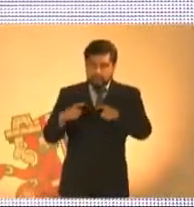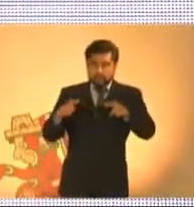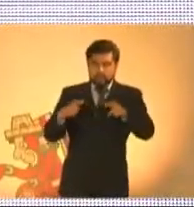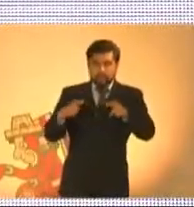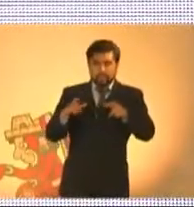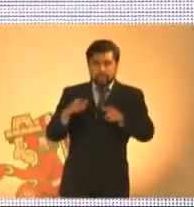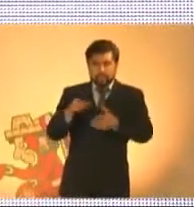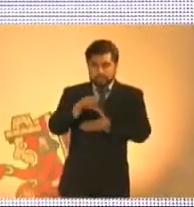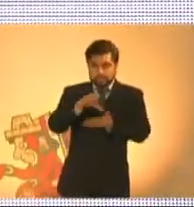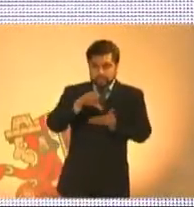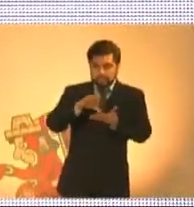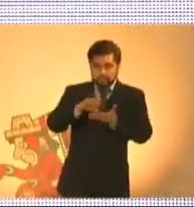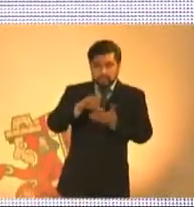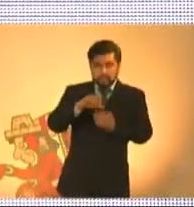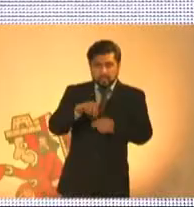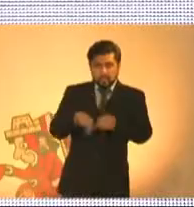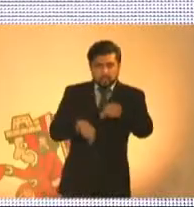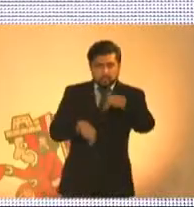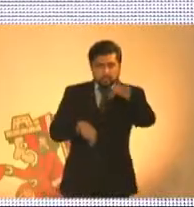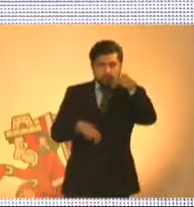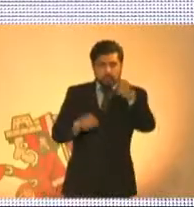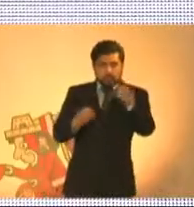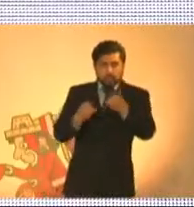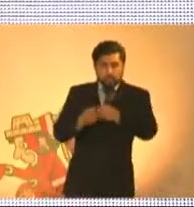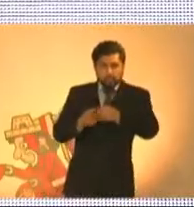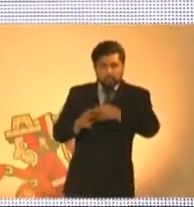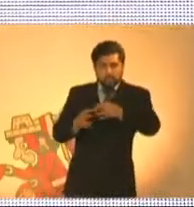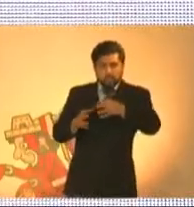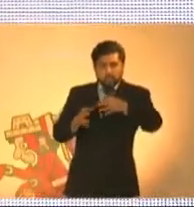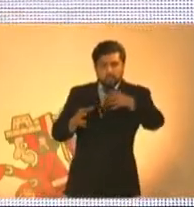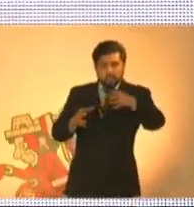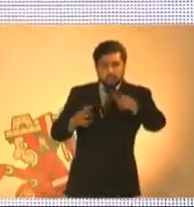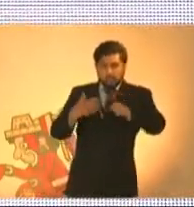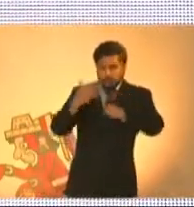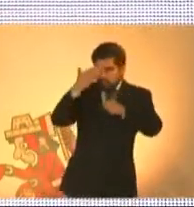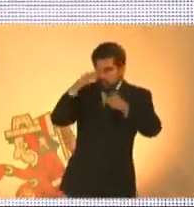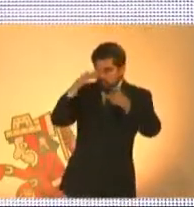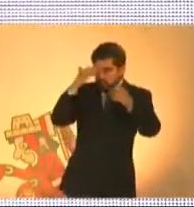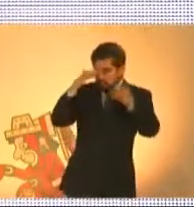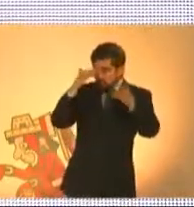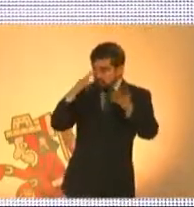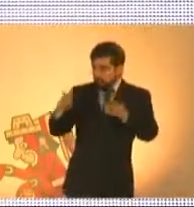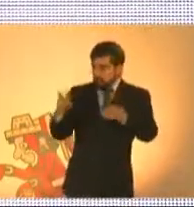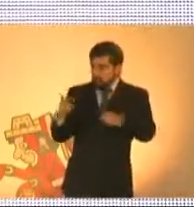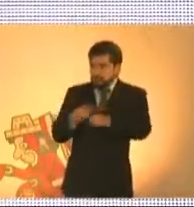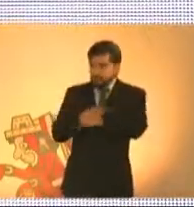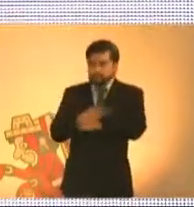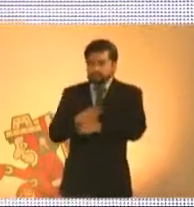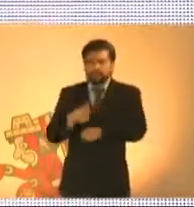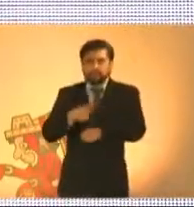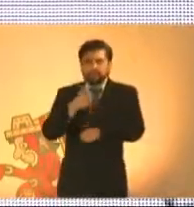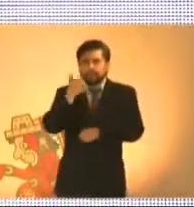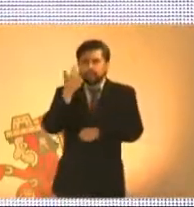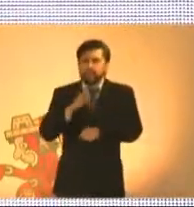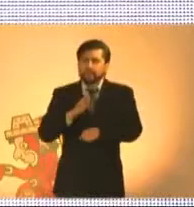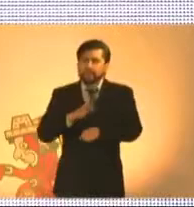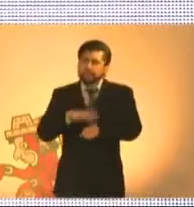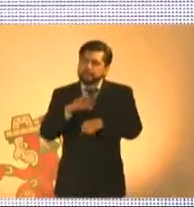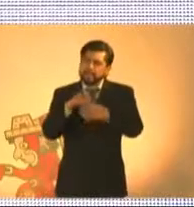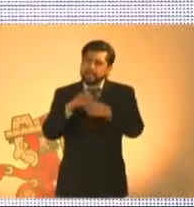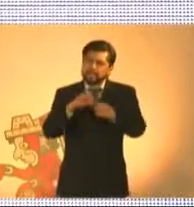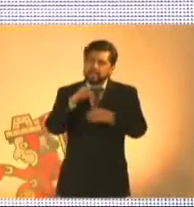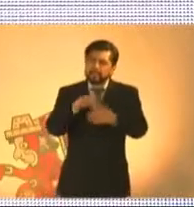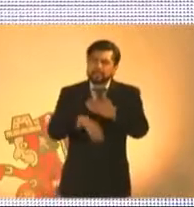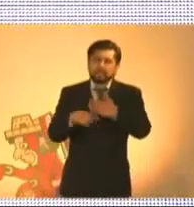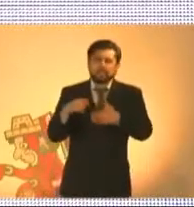y en el norte y en fin poco más les puedo decir porque a mí me gustaría contarles más cosas incluso